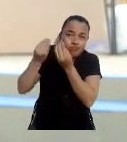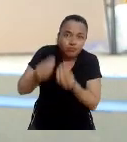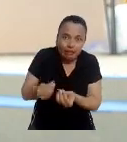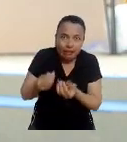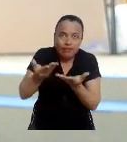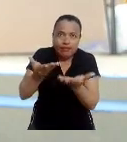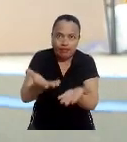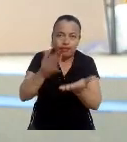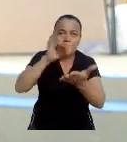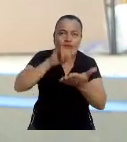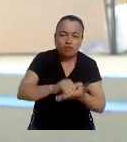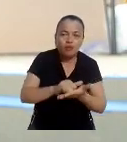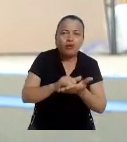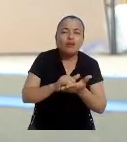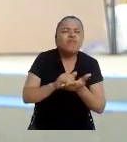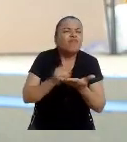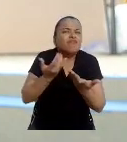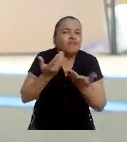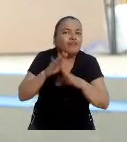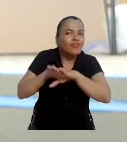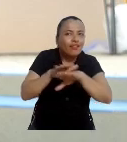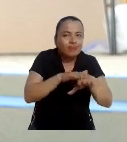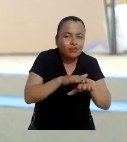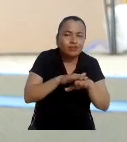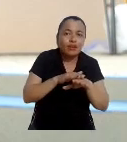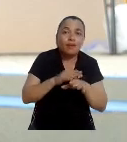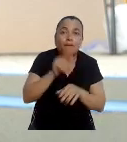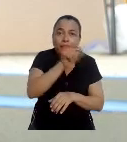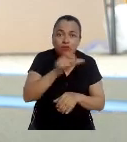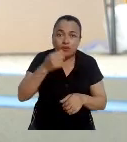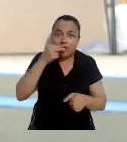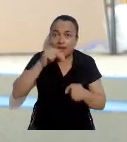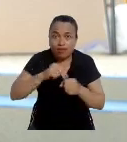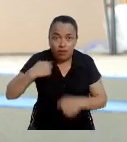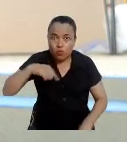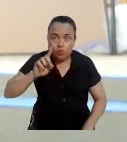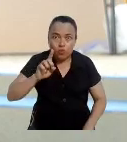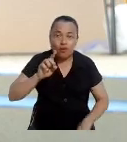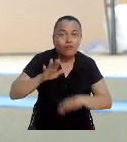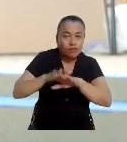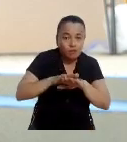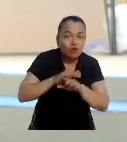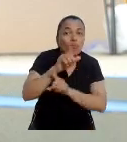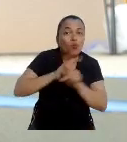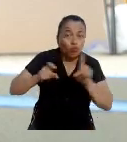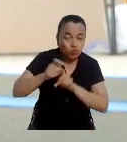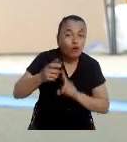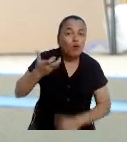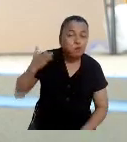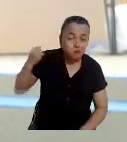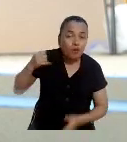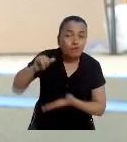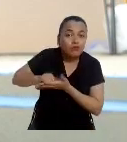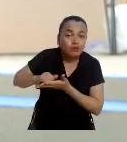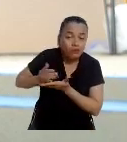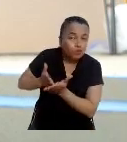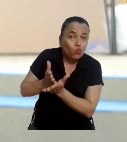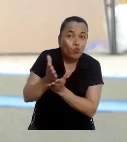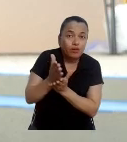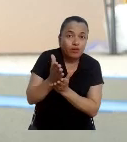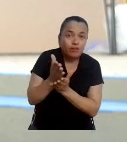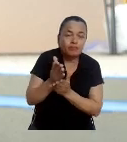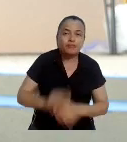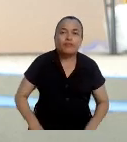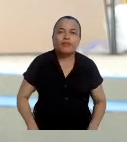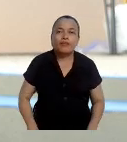conocimiento ancestral donde le está diciendo al mundo no indígena que existe una cultura y no podemos